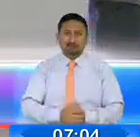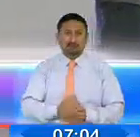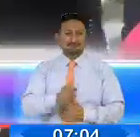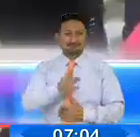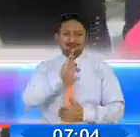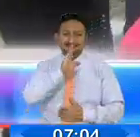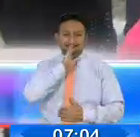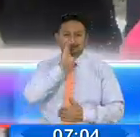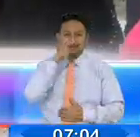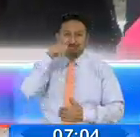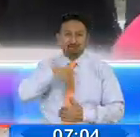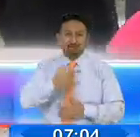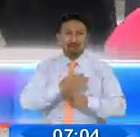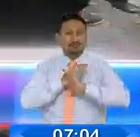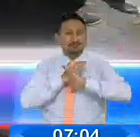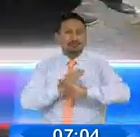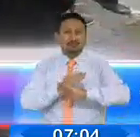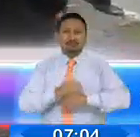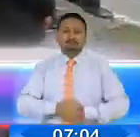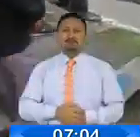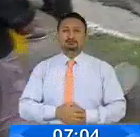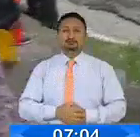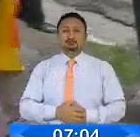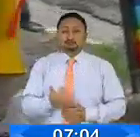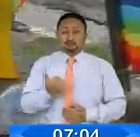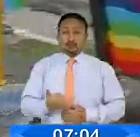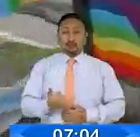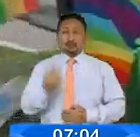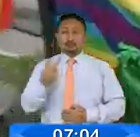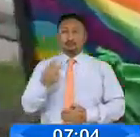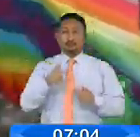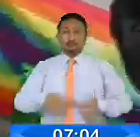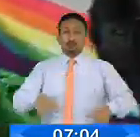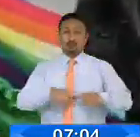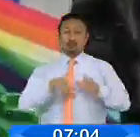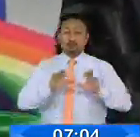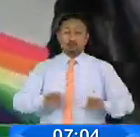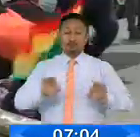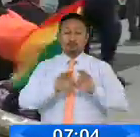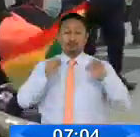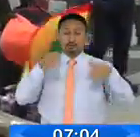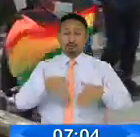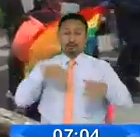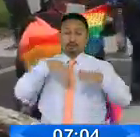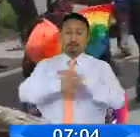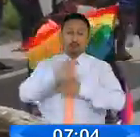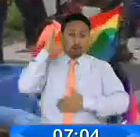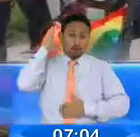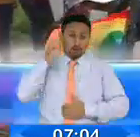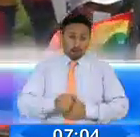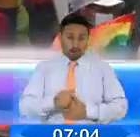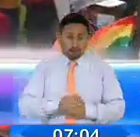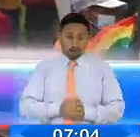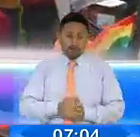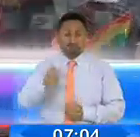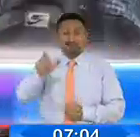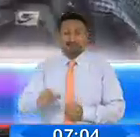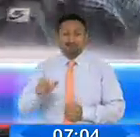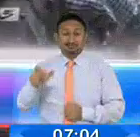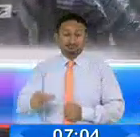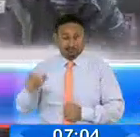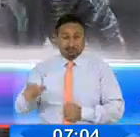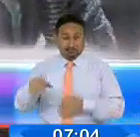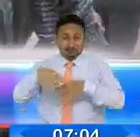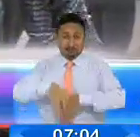estar en la resistencia. Esta vez fueron en dos sectores viales importantes de ingreso y salida de la ciudad de Cuenca, donde los campesinos se apostaron